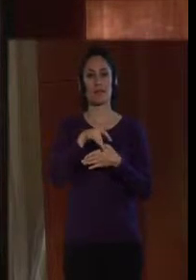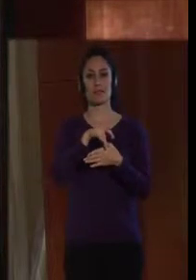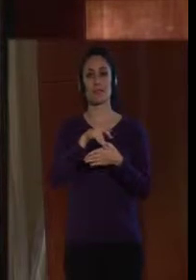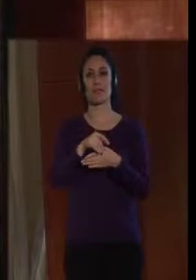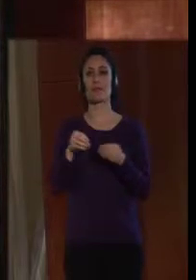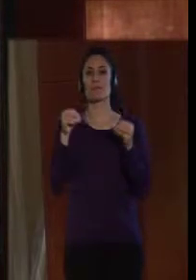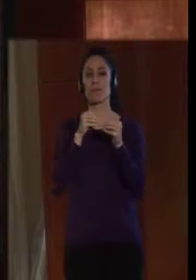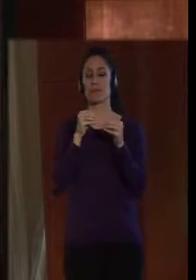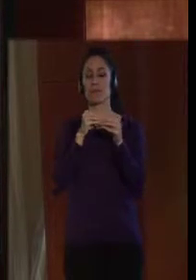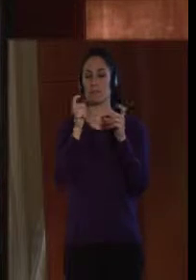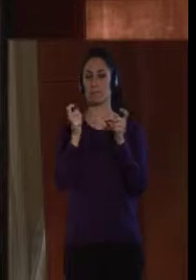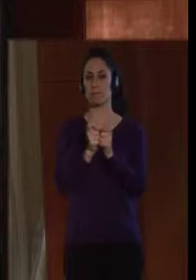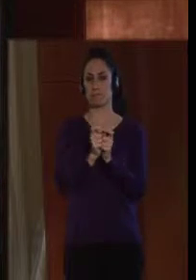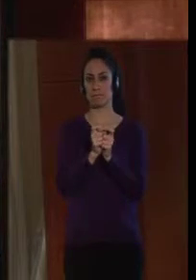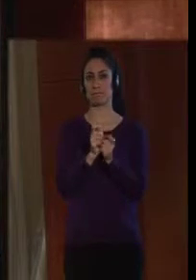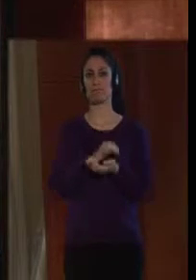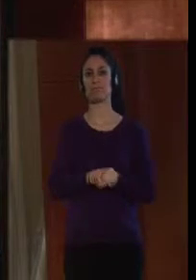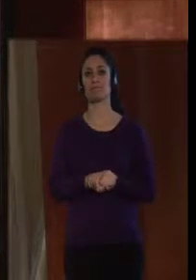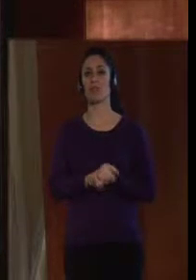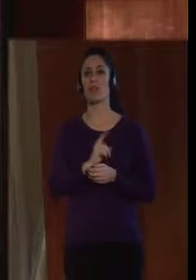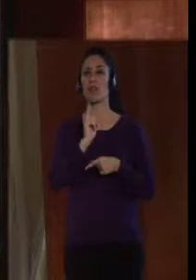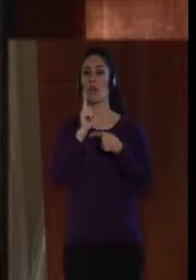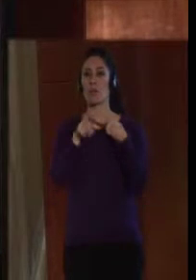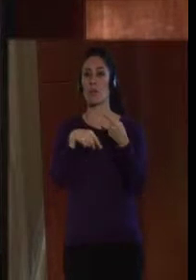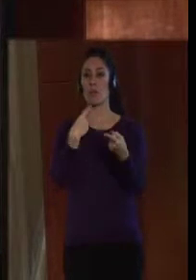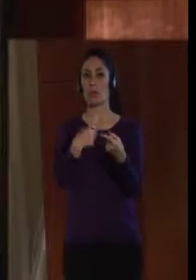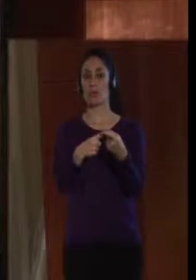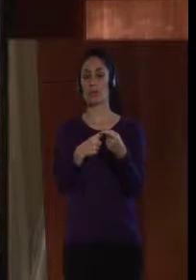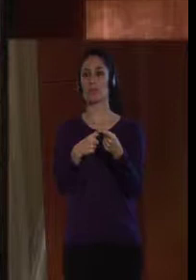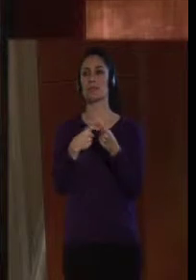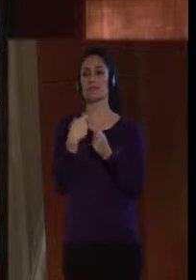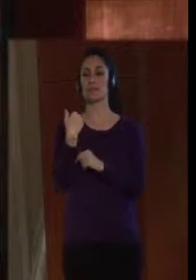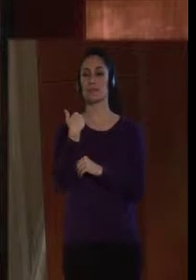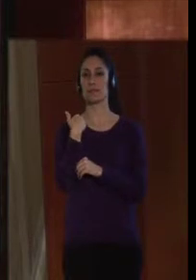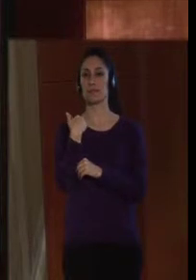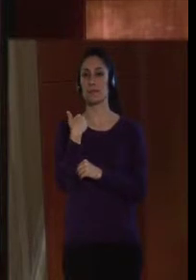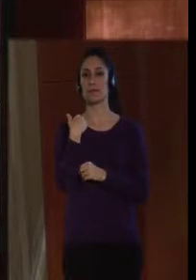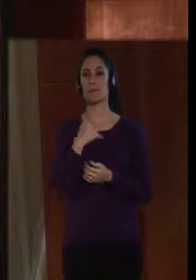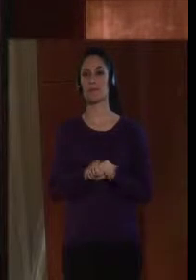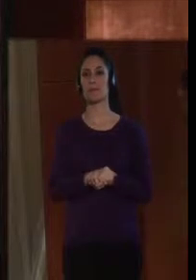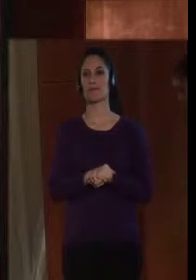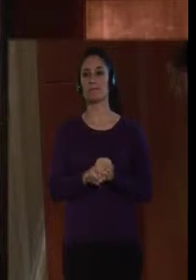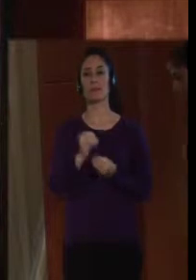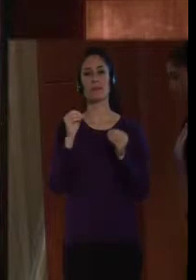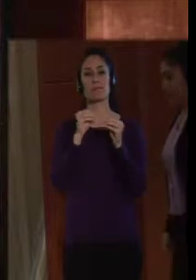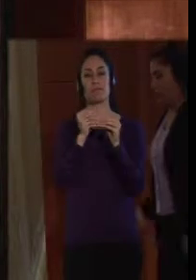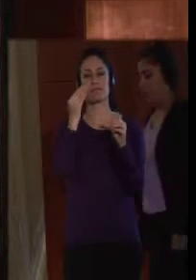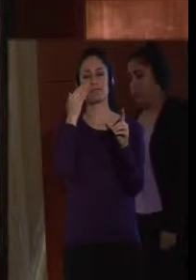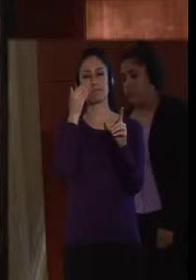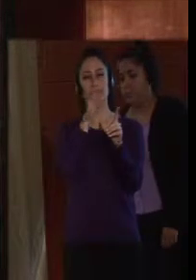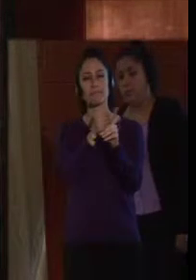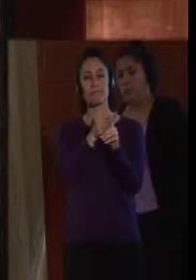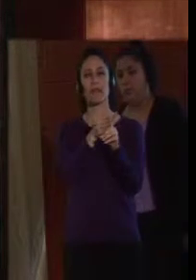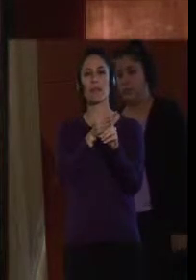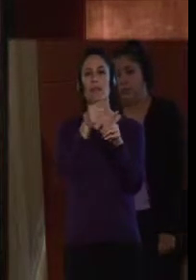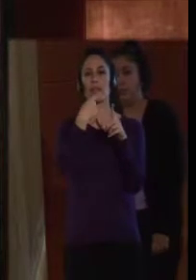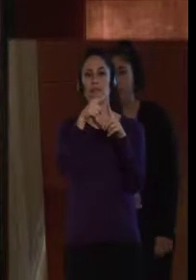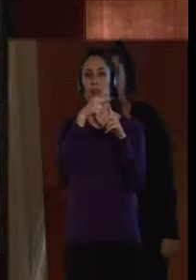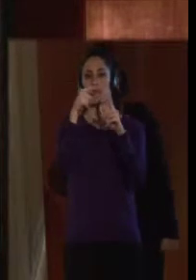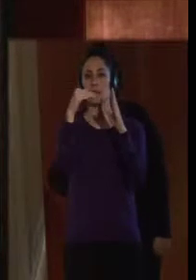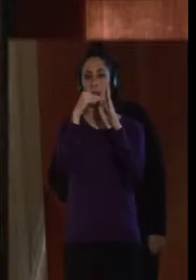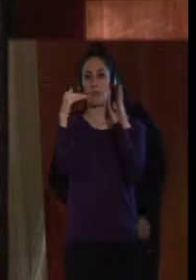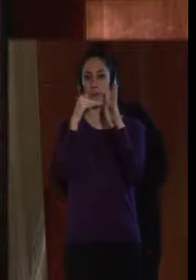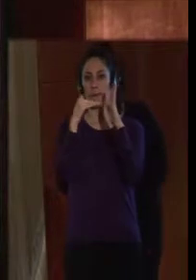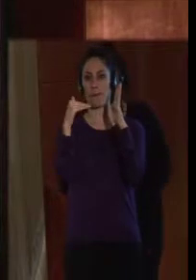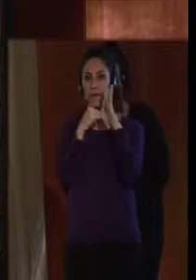viendo en los niveles secuenciales, tiene como utilidad, ¿no?, para ser utilizado en los niveles regionales,